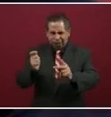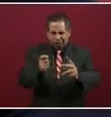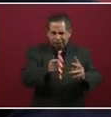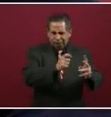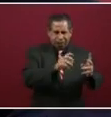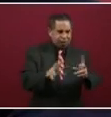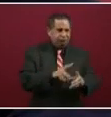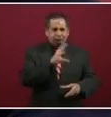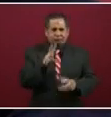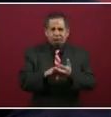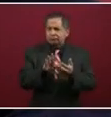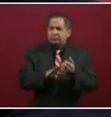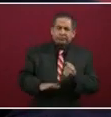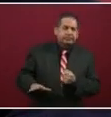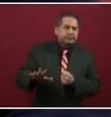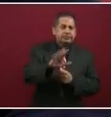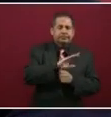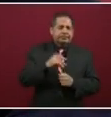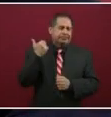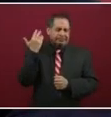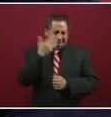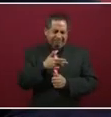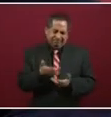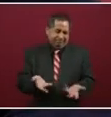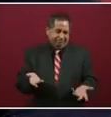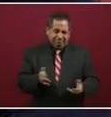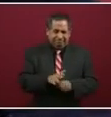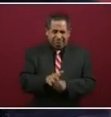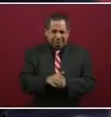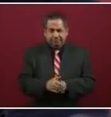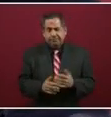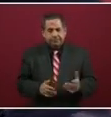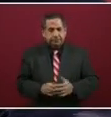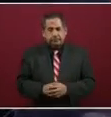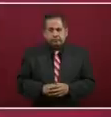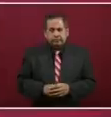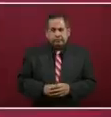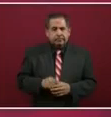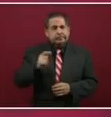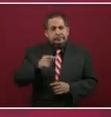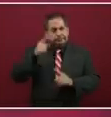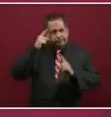toda la región. Y el propósito pues es